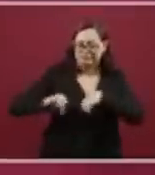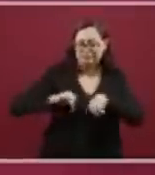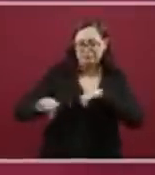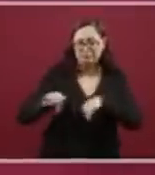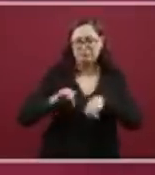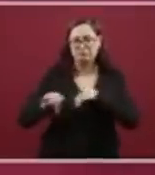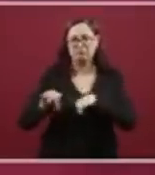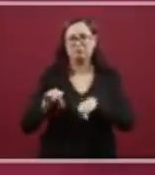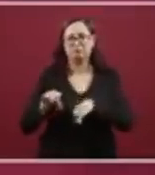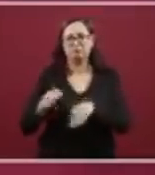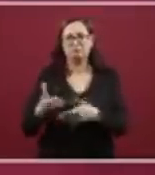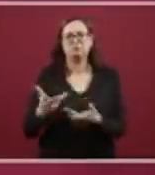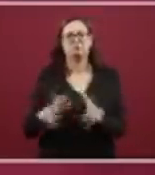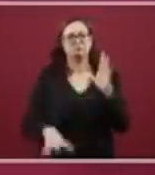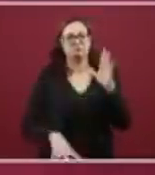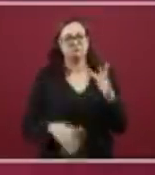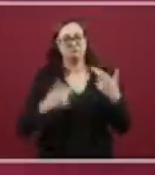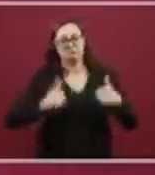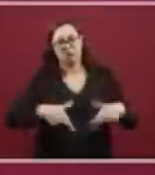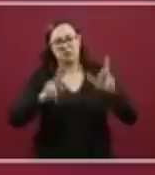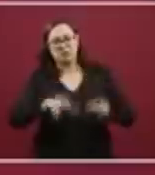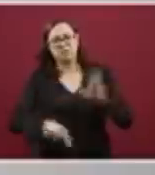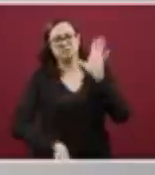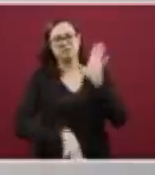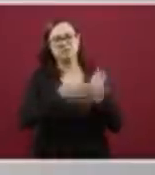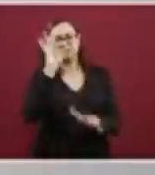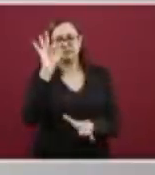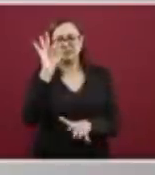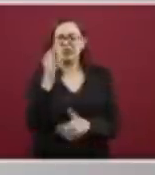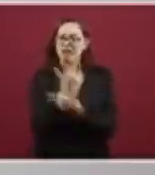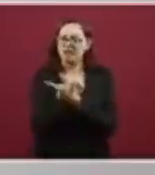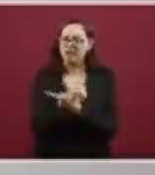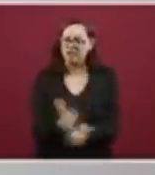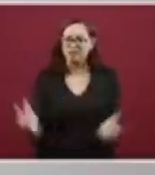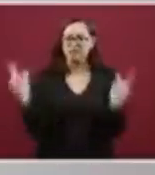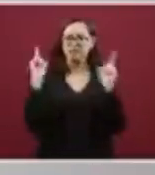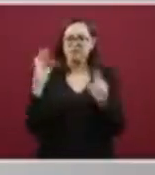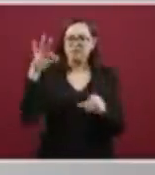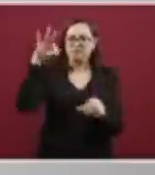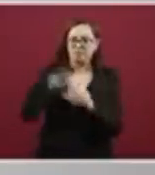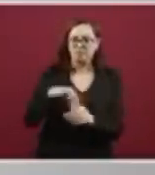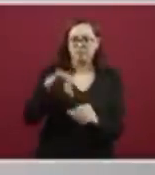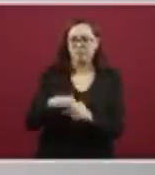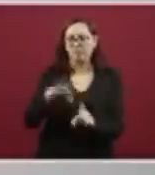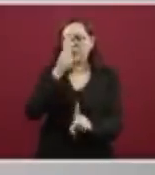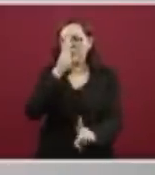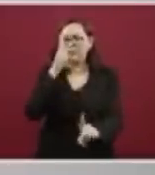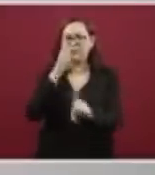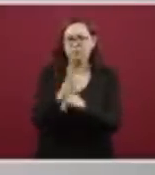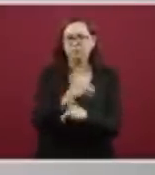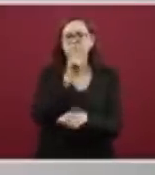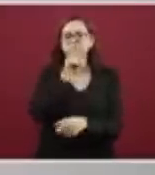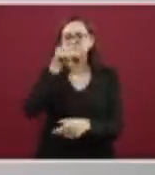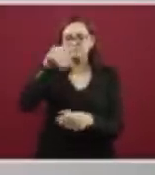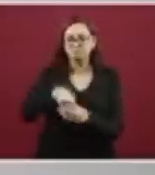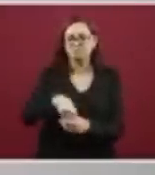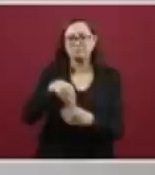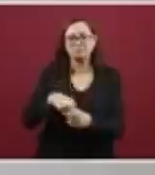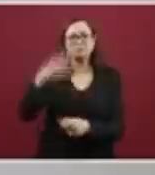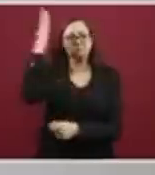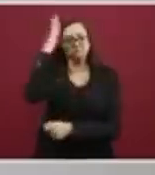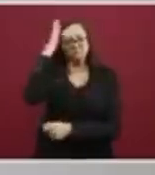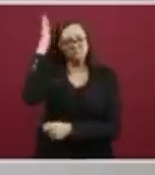elegir libremente, a través del voto personal libre, directo y secreto, a sus